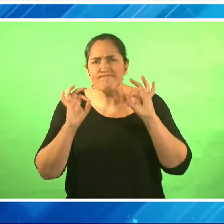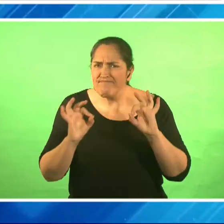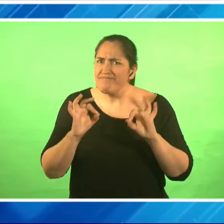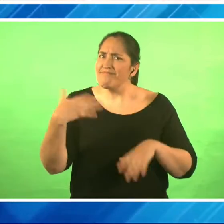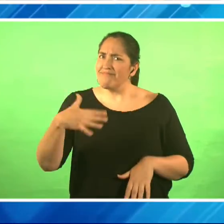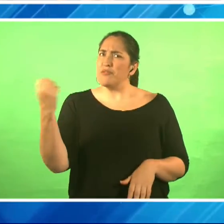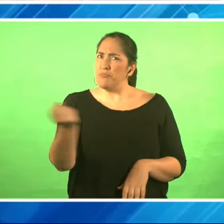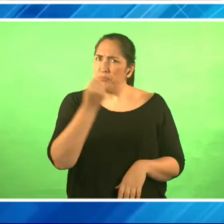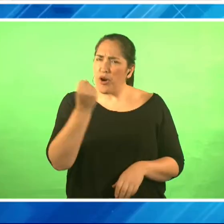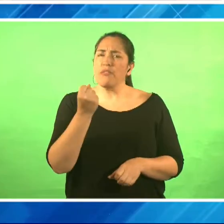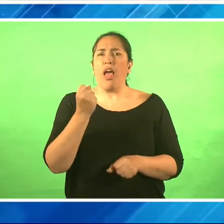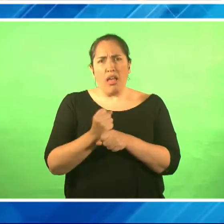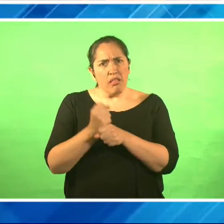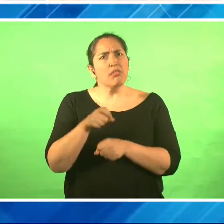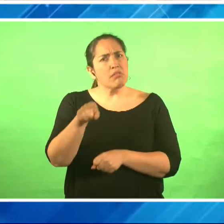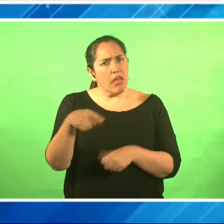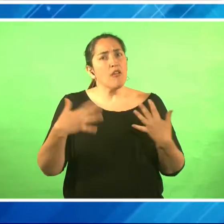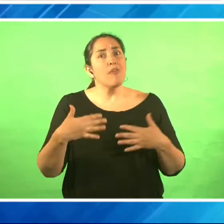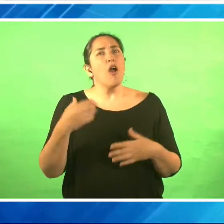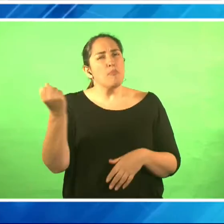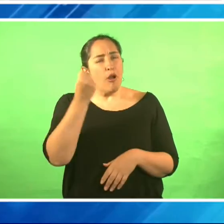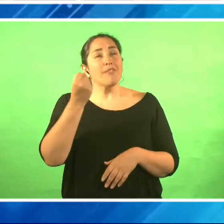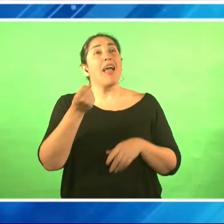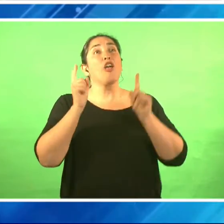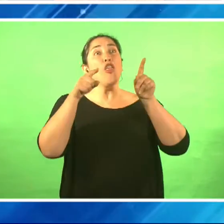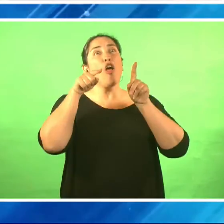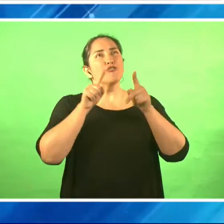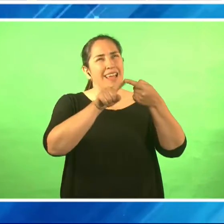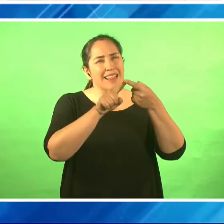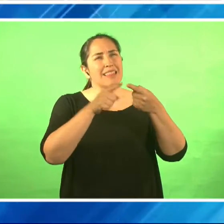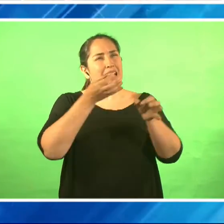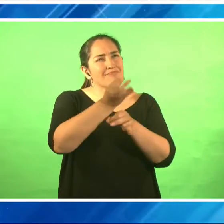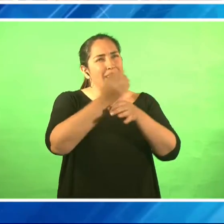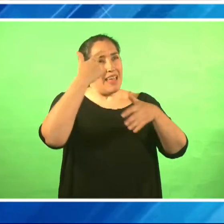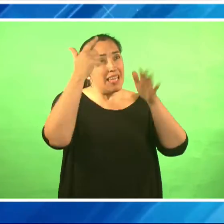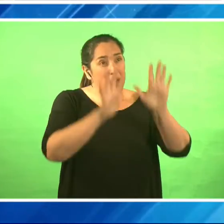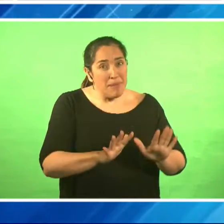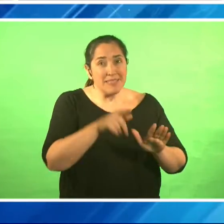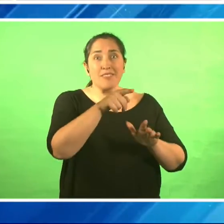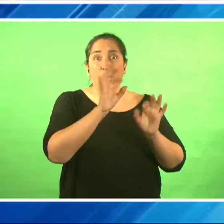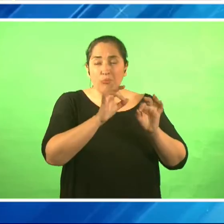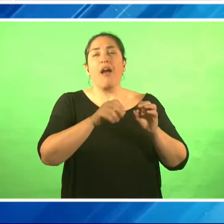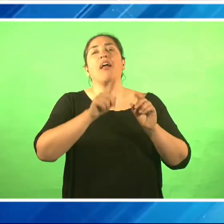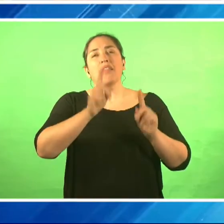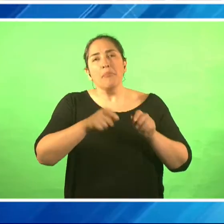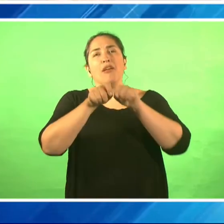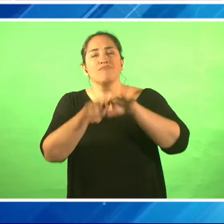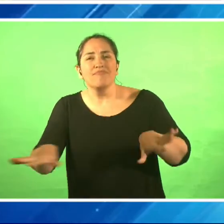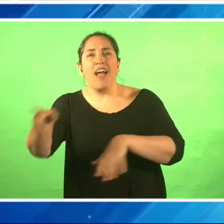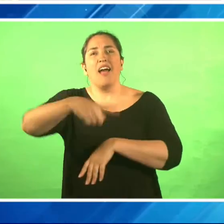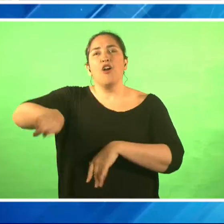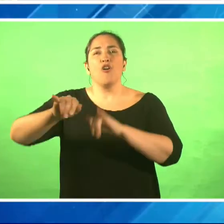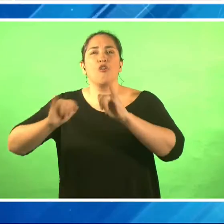importante. Siempre decimos, bueno, llegamos a los docentes y a través de ellos a las niñas, a los jóvenes, y